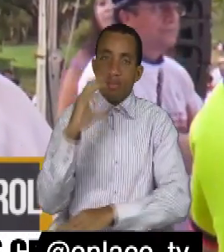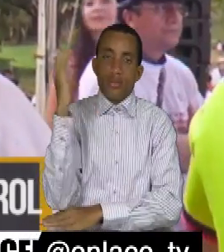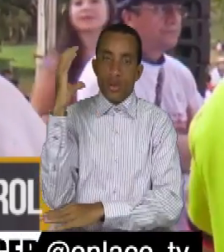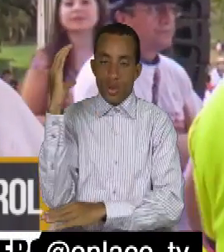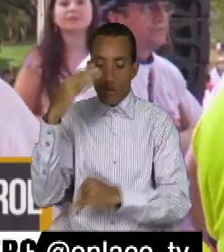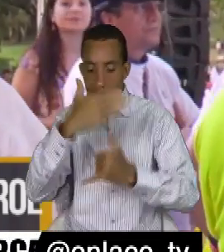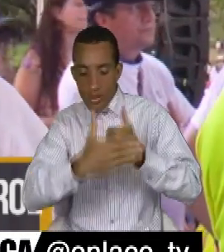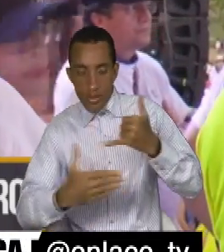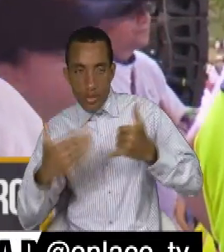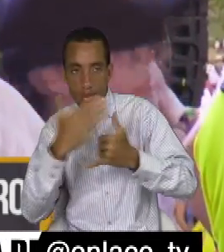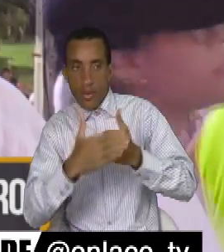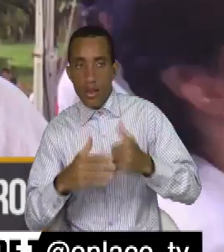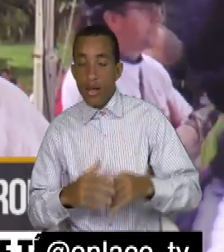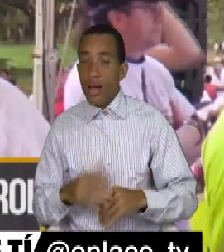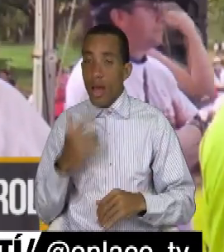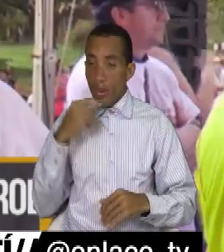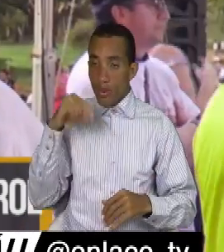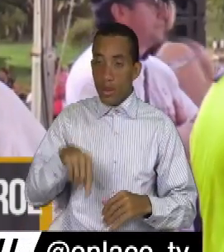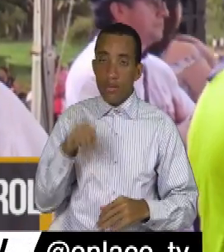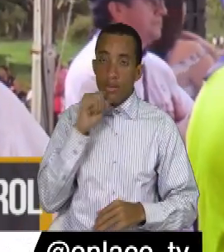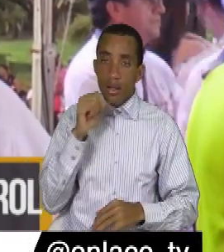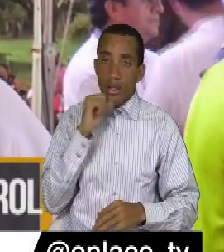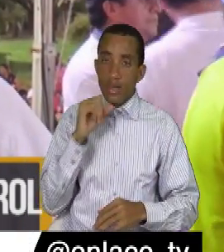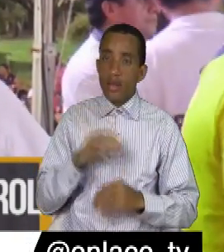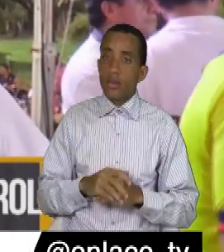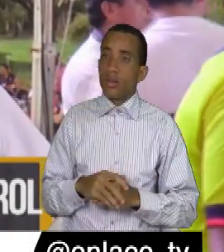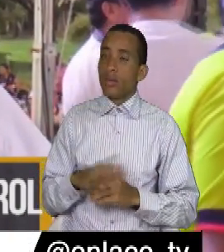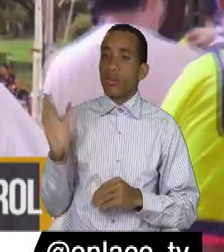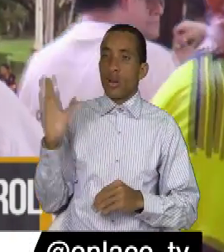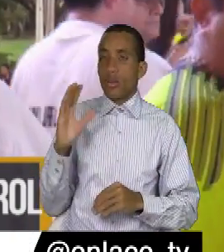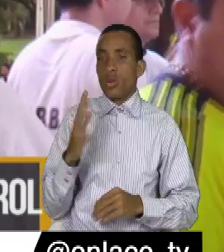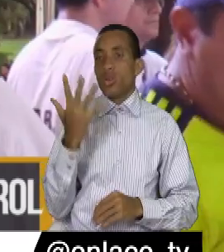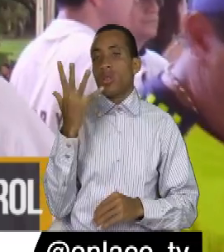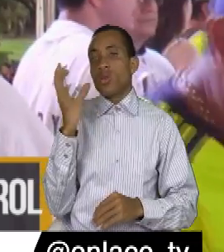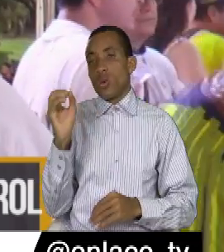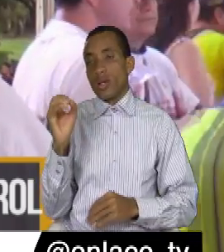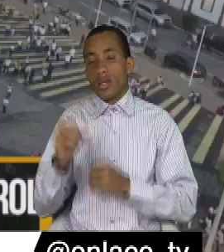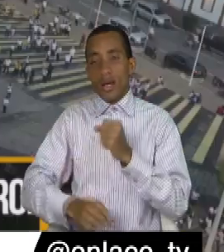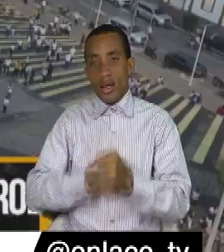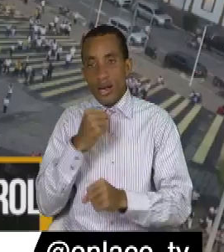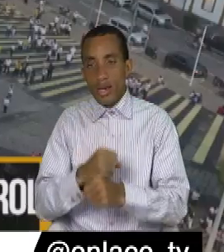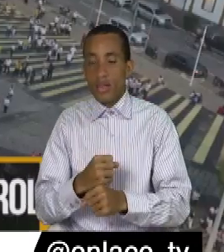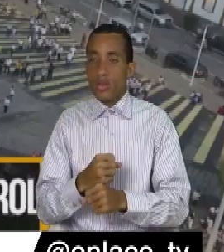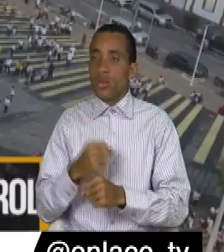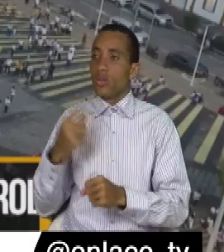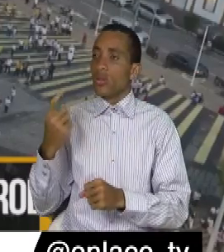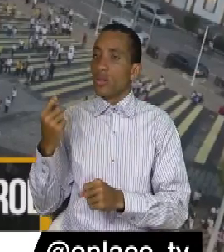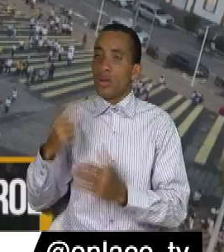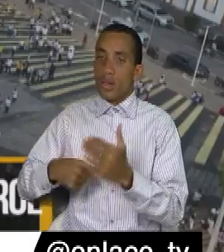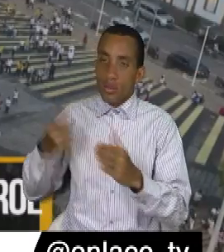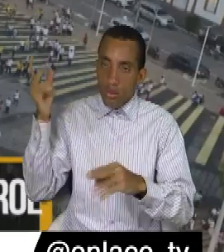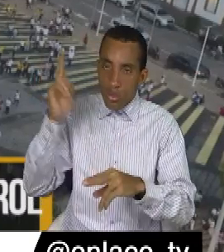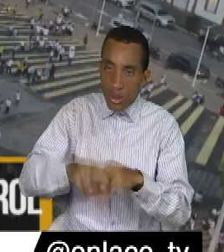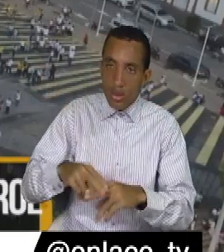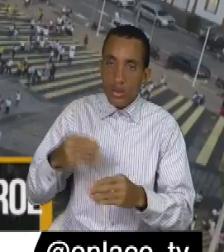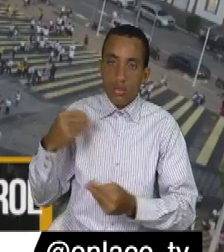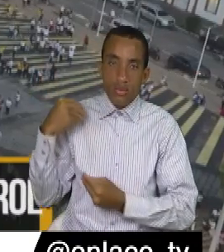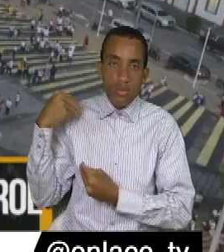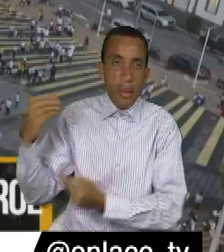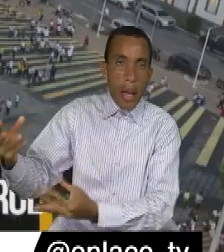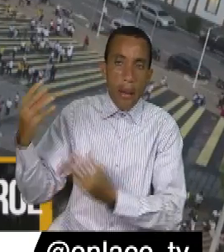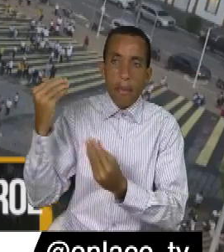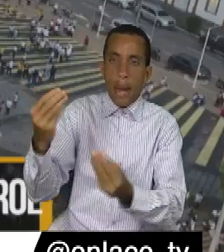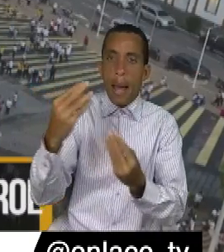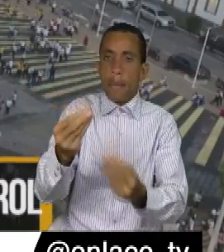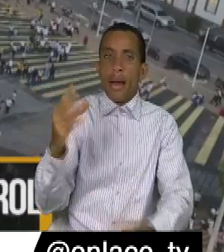derecho que Barranca Bermeja durante más de medio siglo le haya dado impuestos y regalías al presupuesto de todos los municipios, y